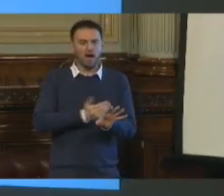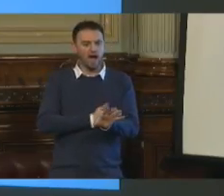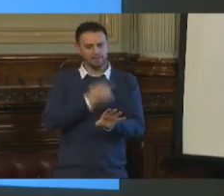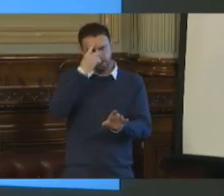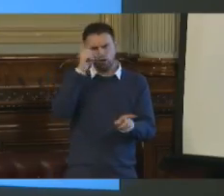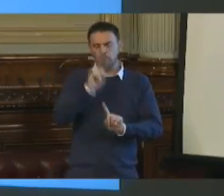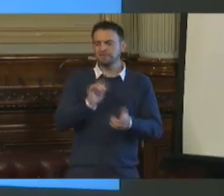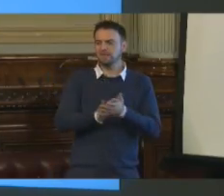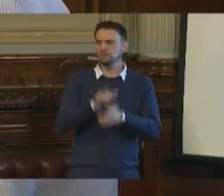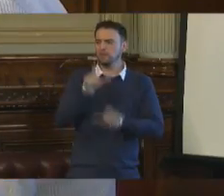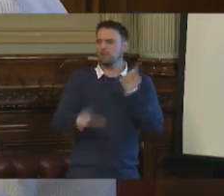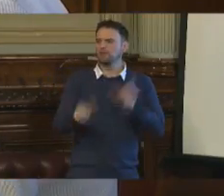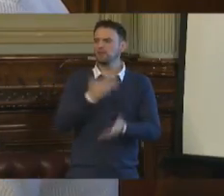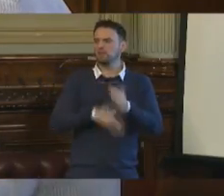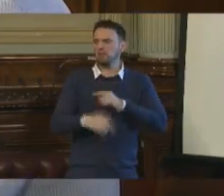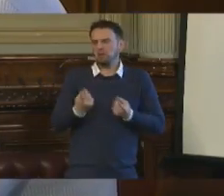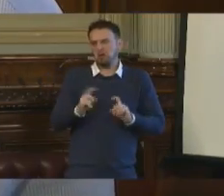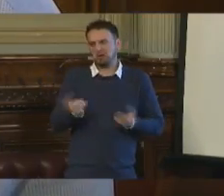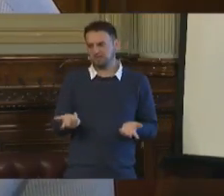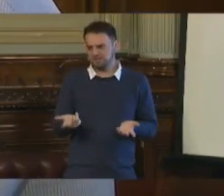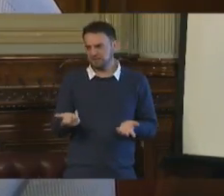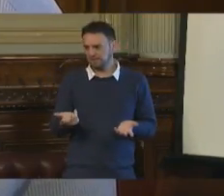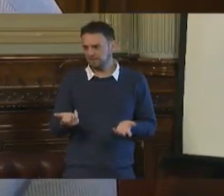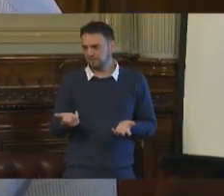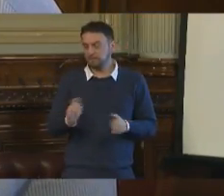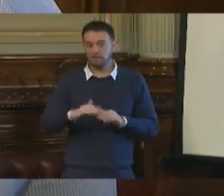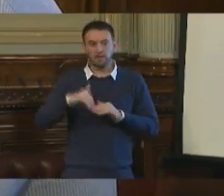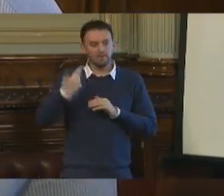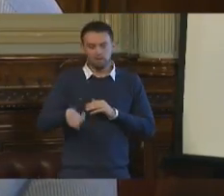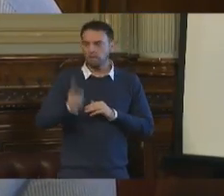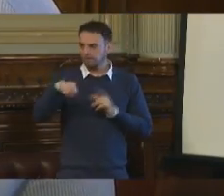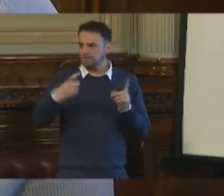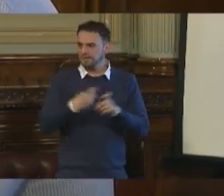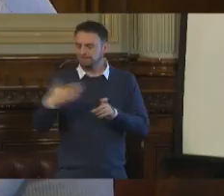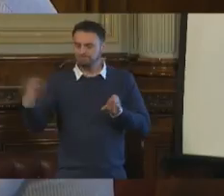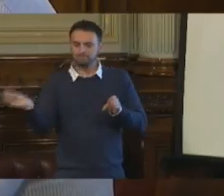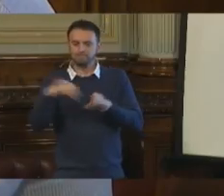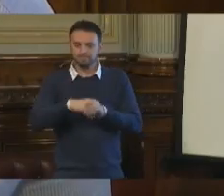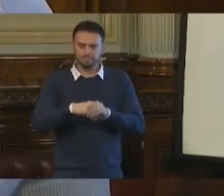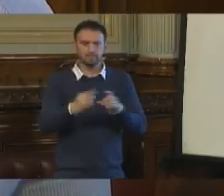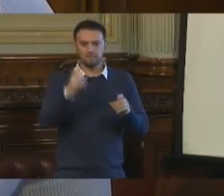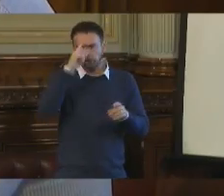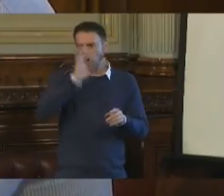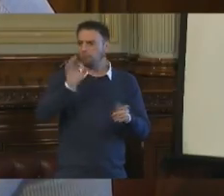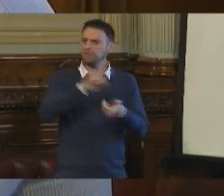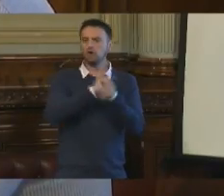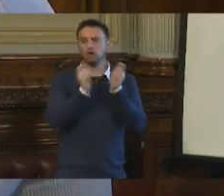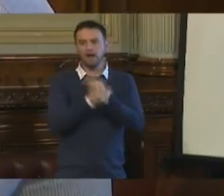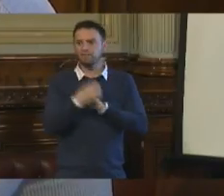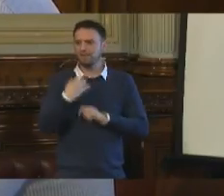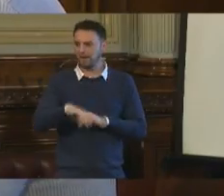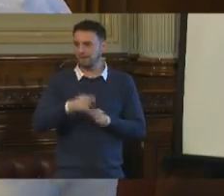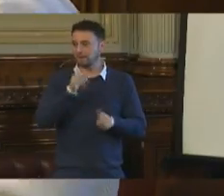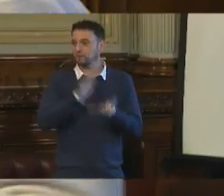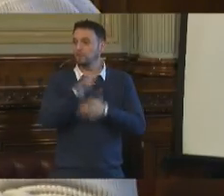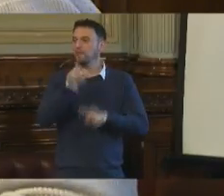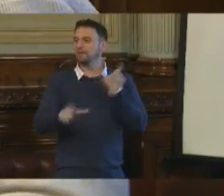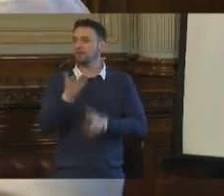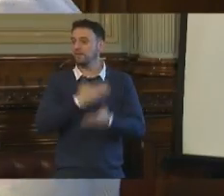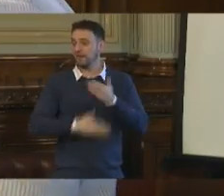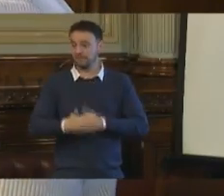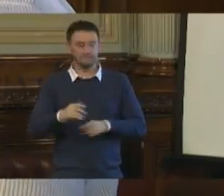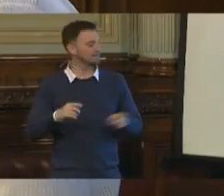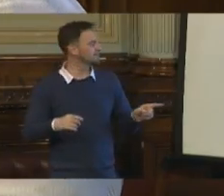ese momento no se produce verdaderamente la necesidad de y cambiar la visión que se tenía de las personas con